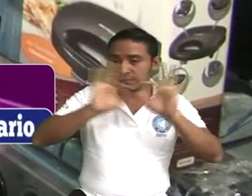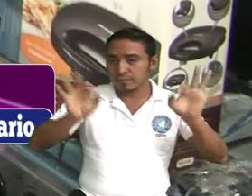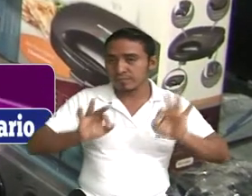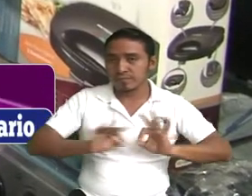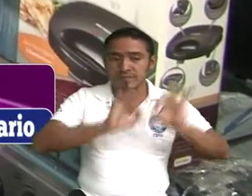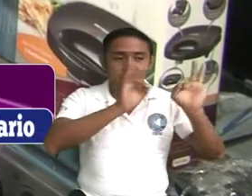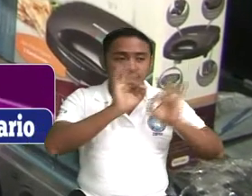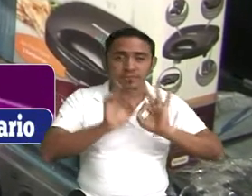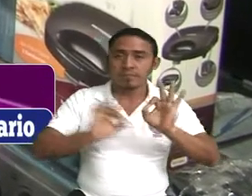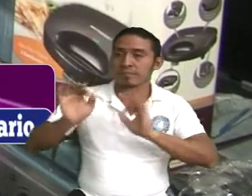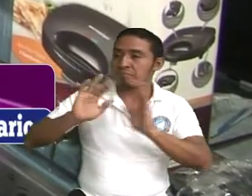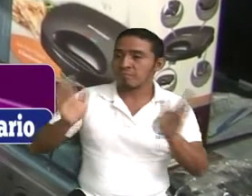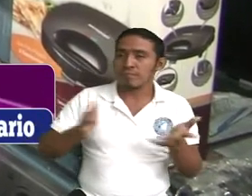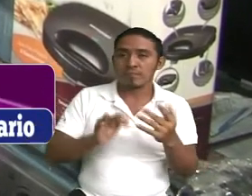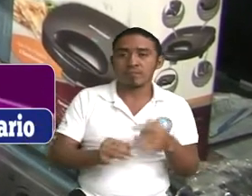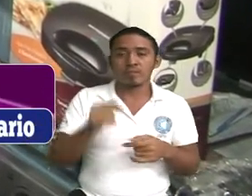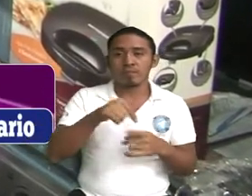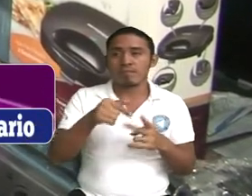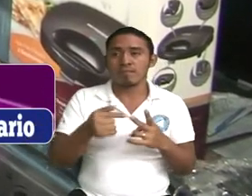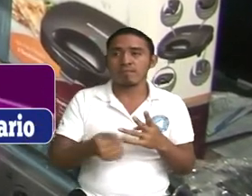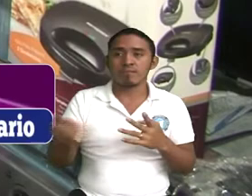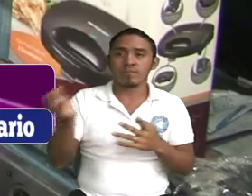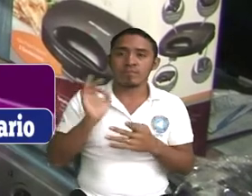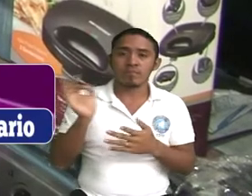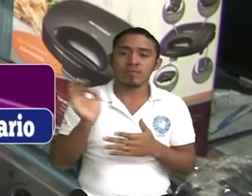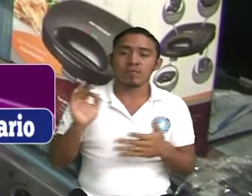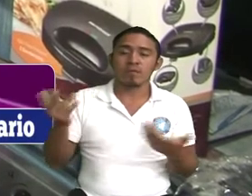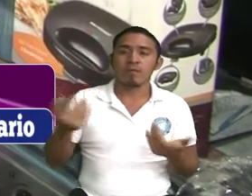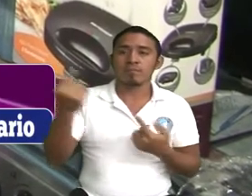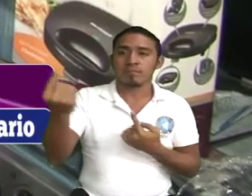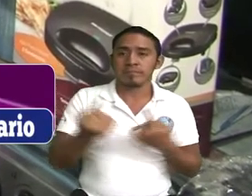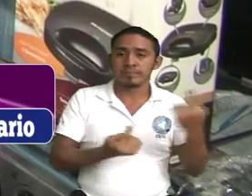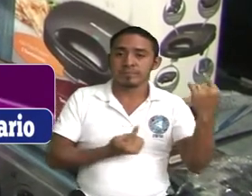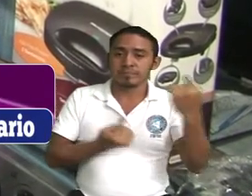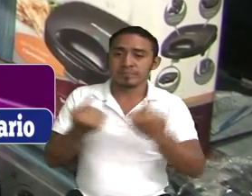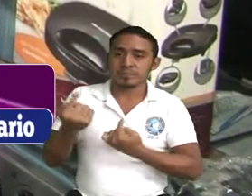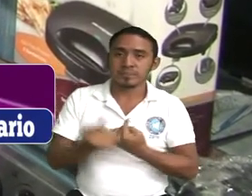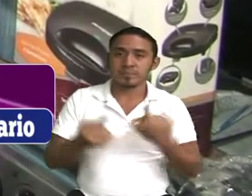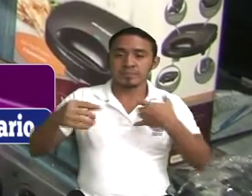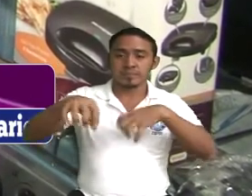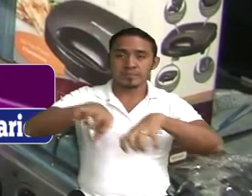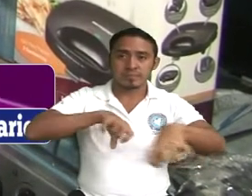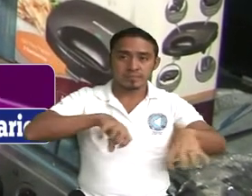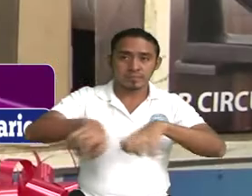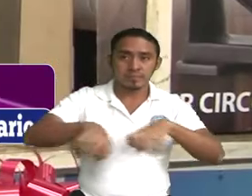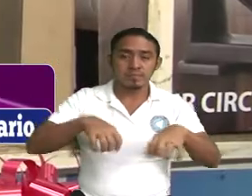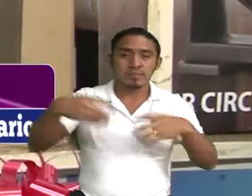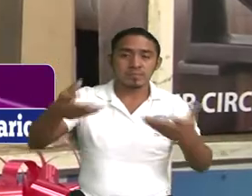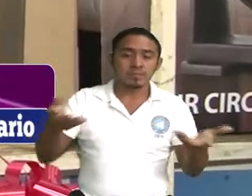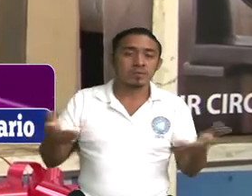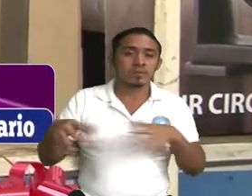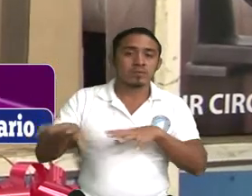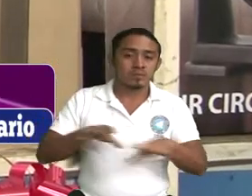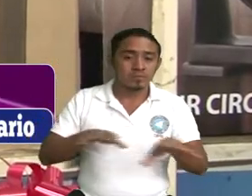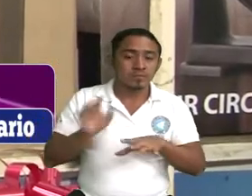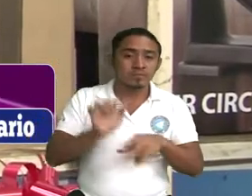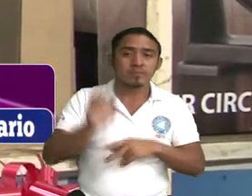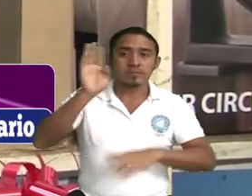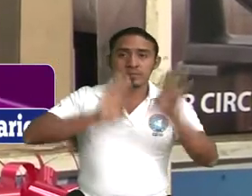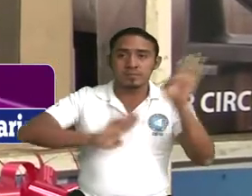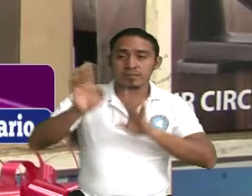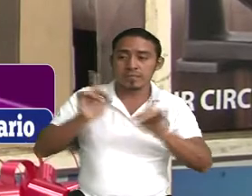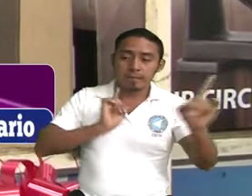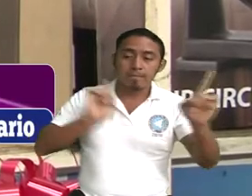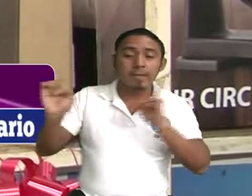decir, madres que de una u otra manera llegaron a un evento, a un convivio, participaron